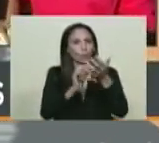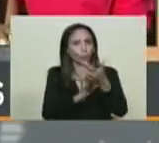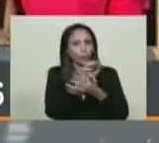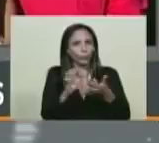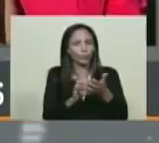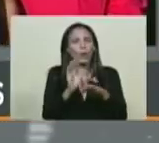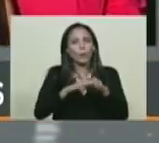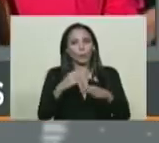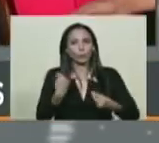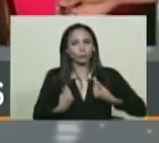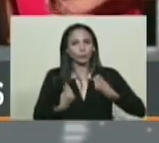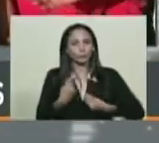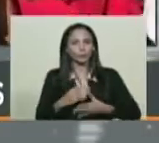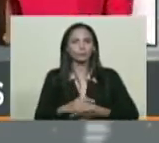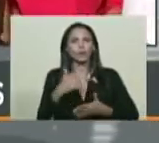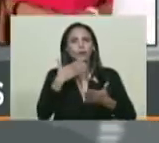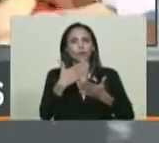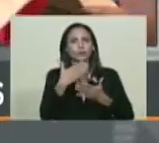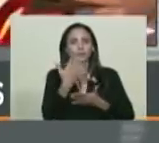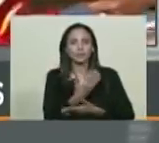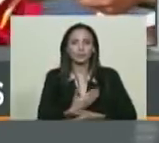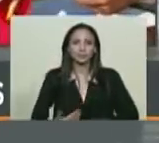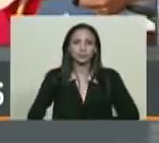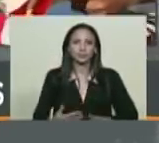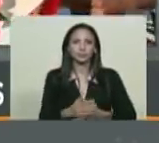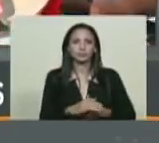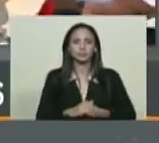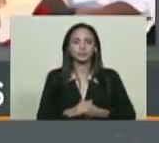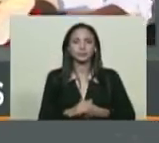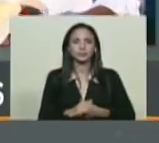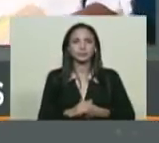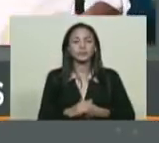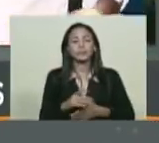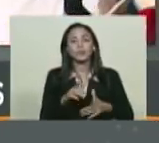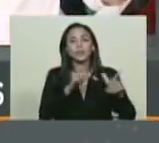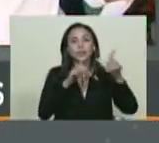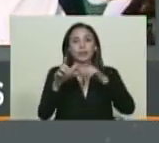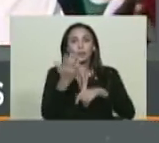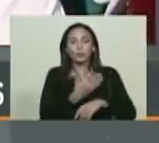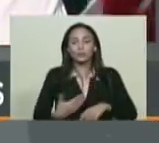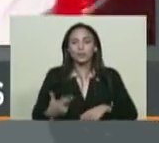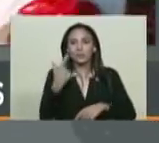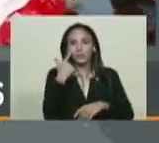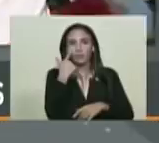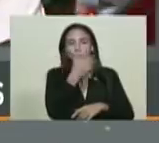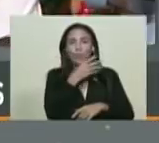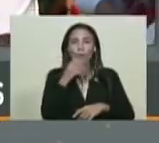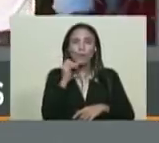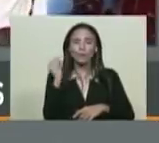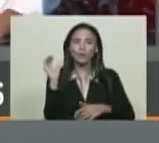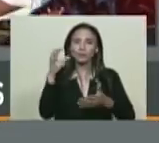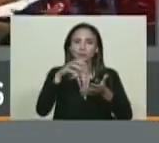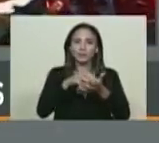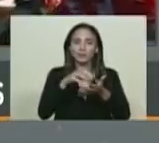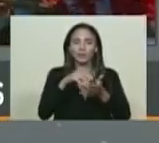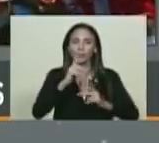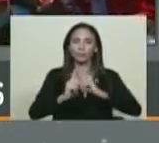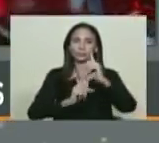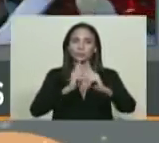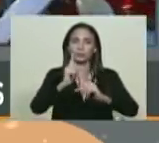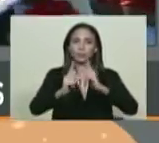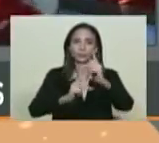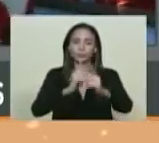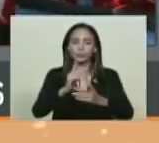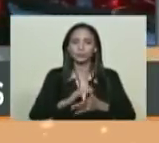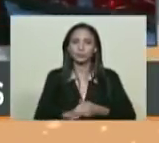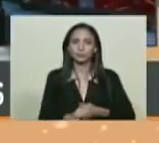a mí me inquieta. Muchas gracias. Bueno, presidente, esa es la juventud de Miranda, la juventud que está produciendo, la